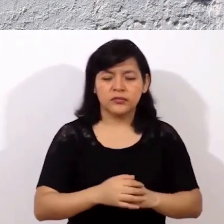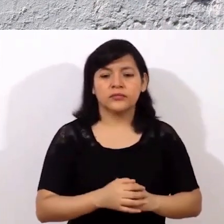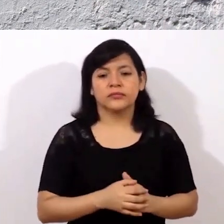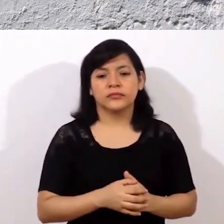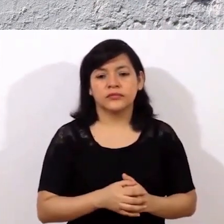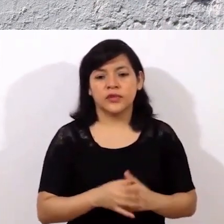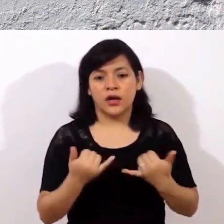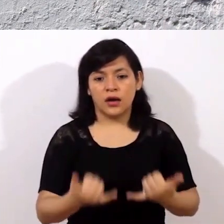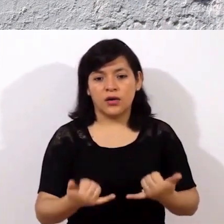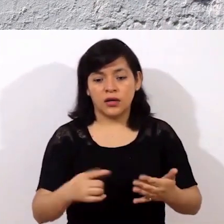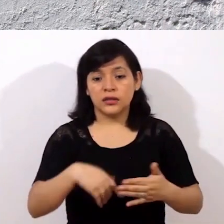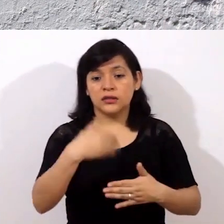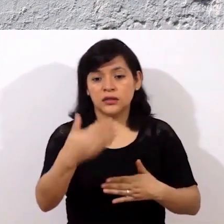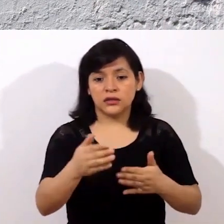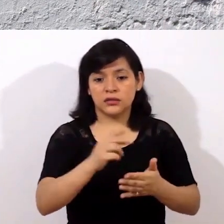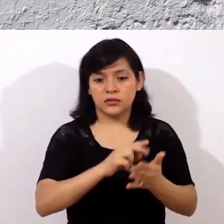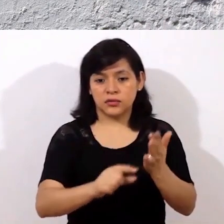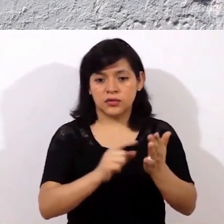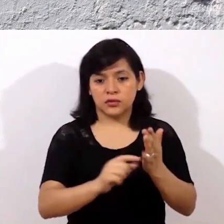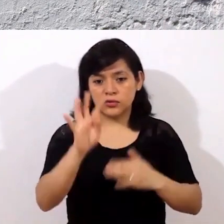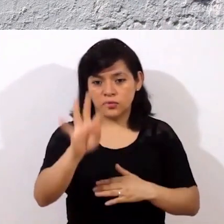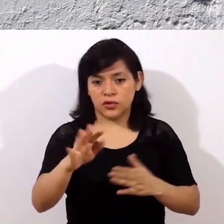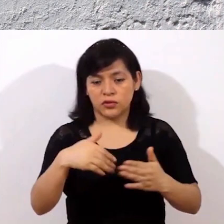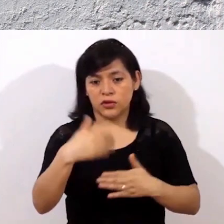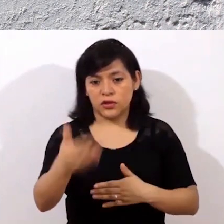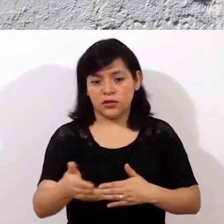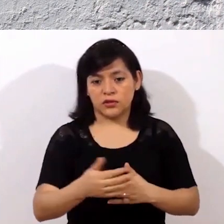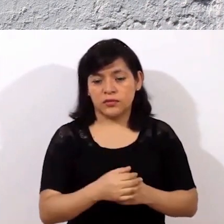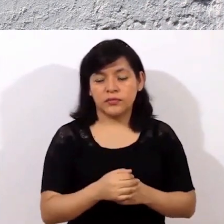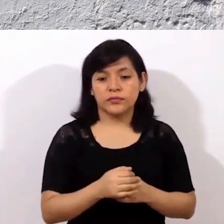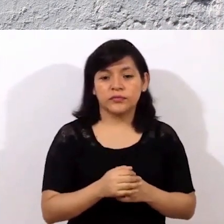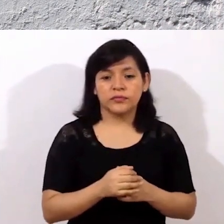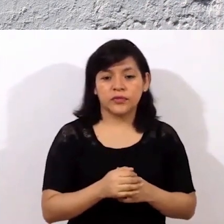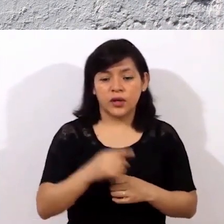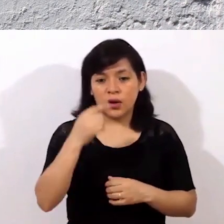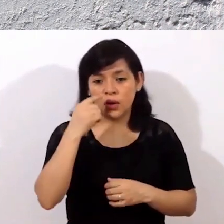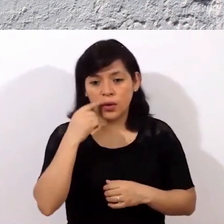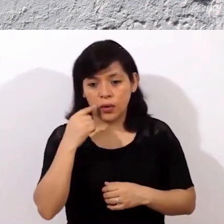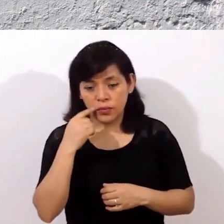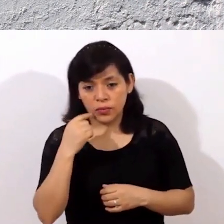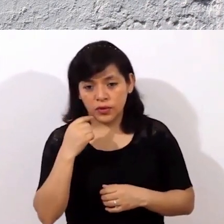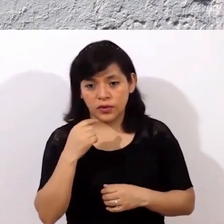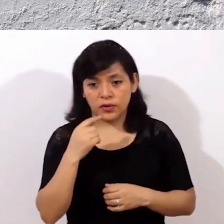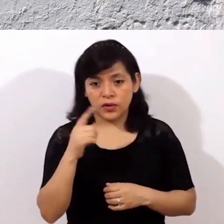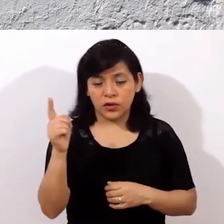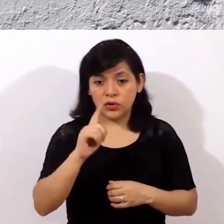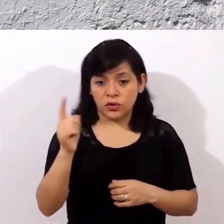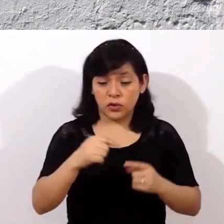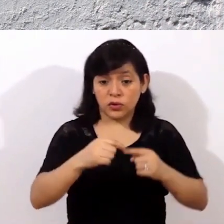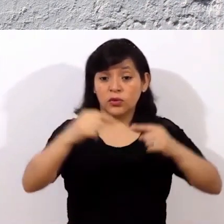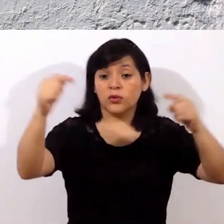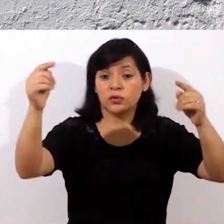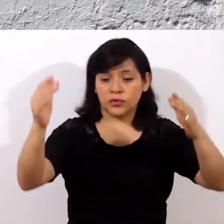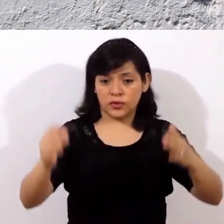vamos con los siguientes versículos. 4 en adelante dice, ciertamente hombre no contienda ni reprenda a